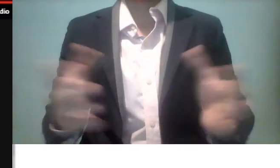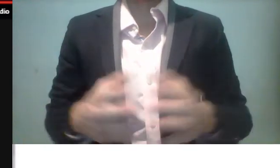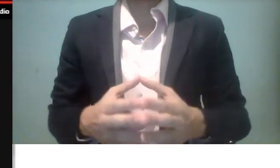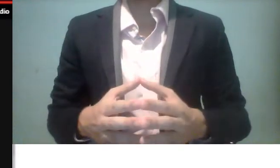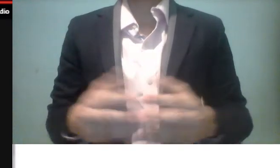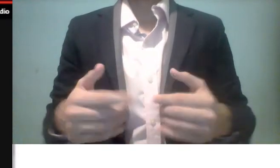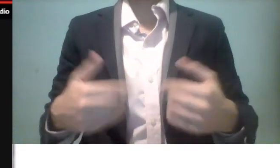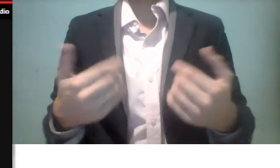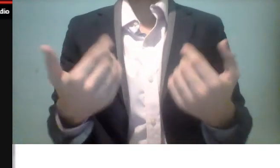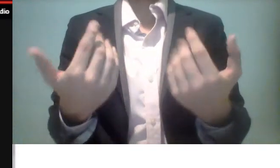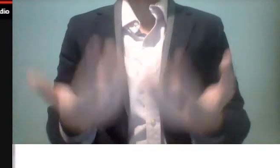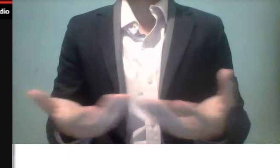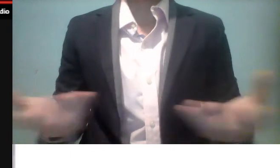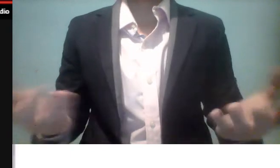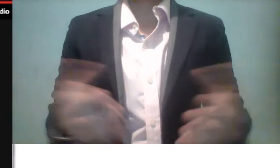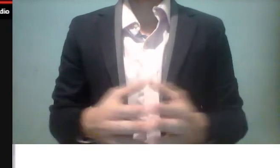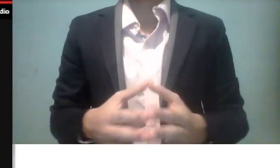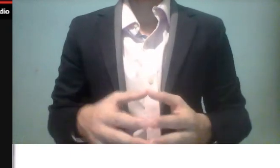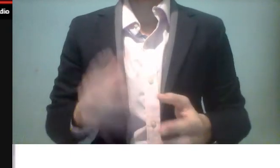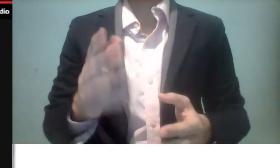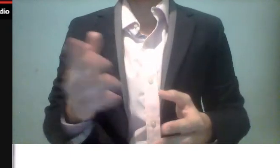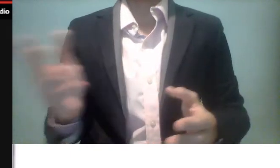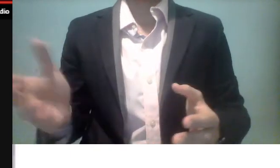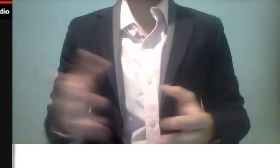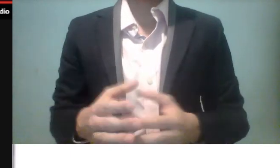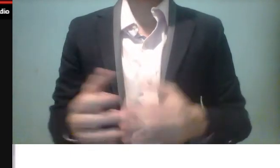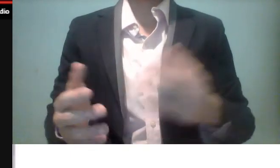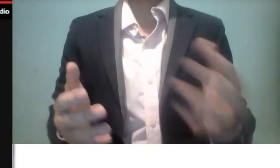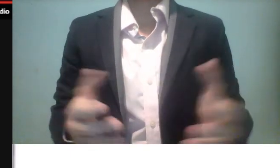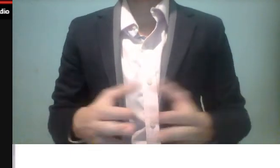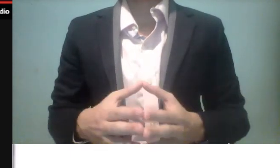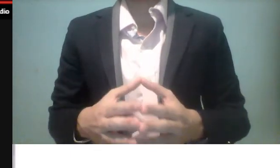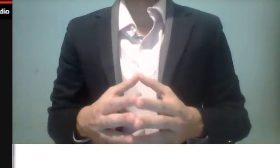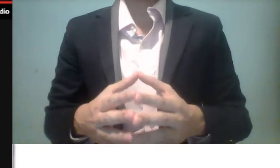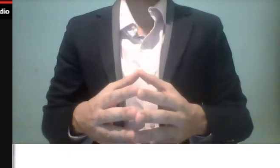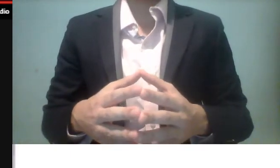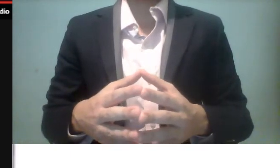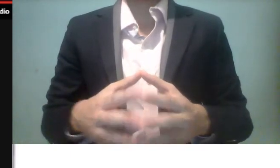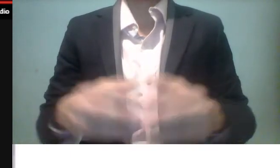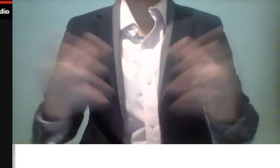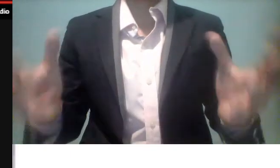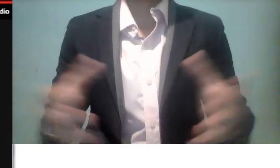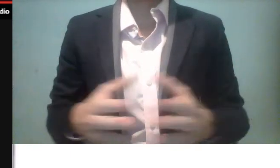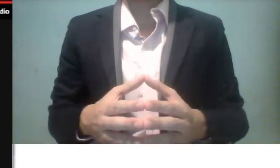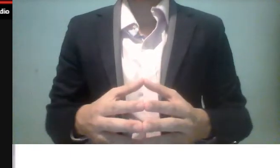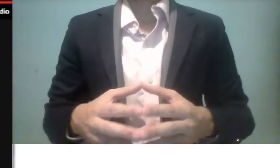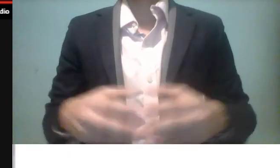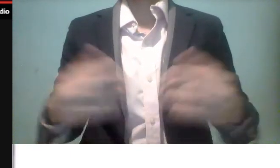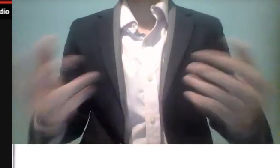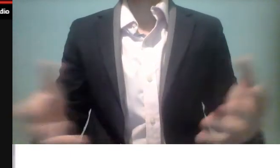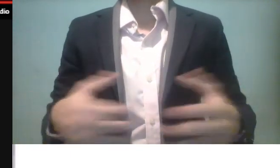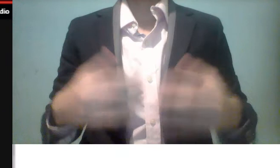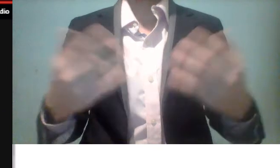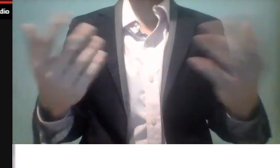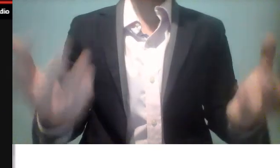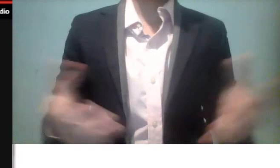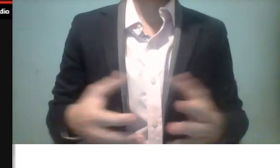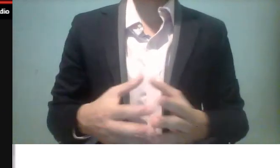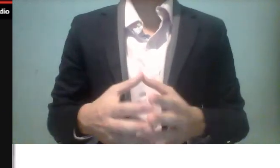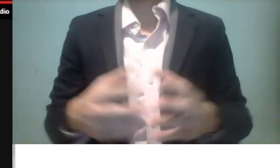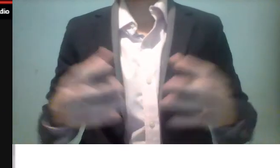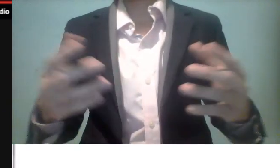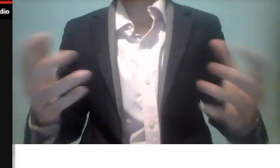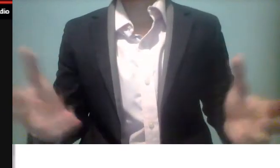de X o Y persona terminan teniendo un patrimonio de 50 millones, de 60 millones porque resulta que de la